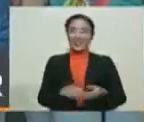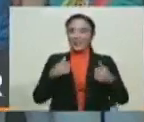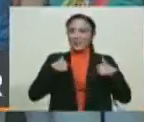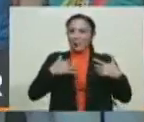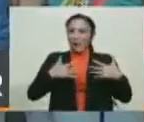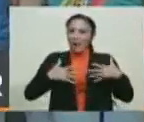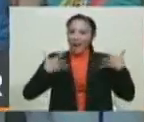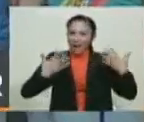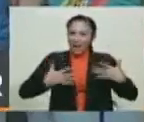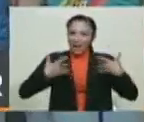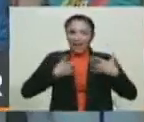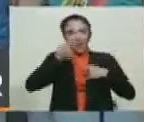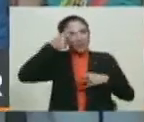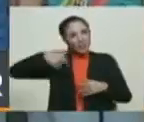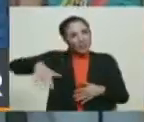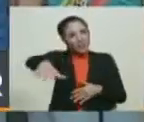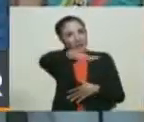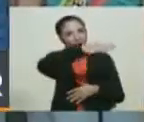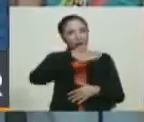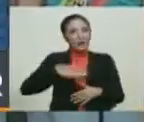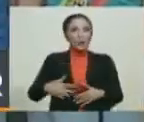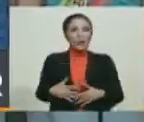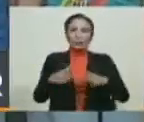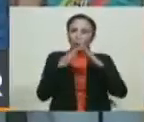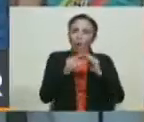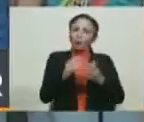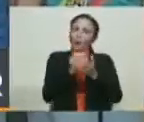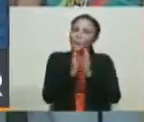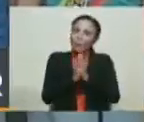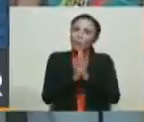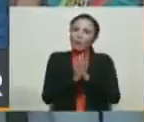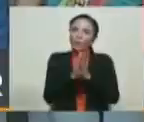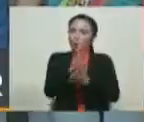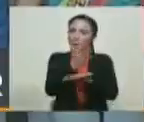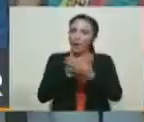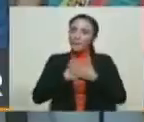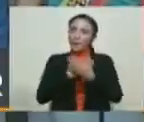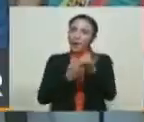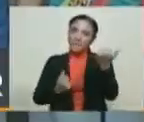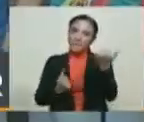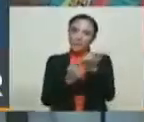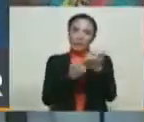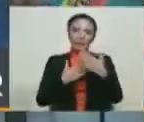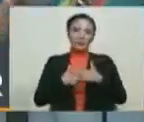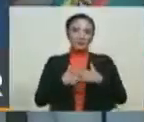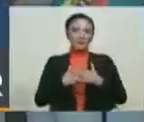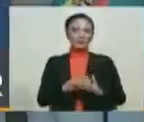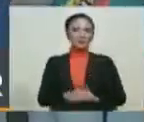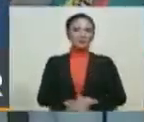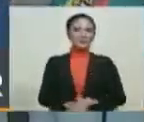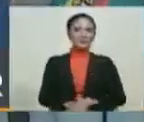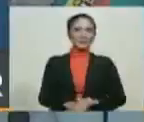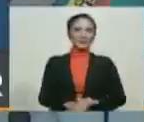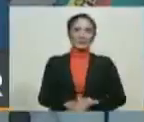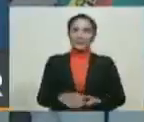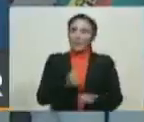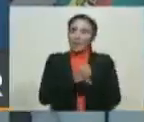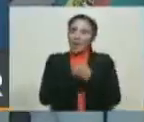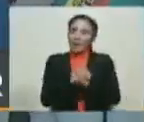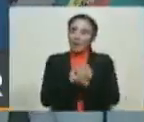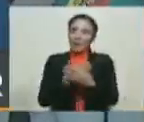desde el llano venezolano portuguesa que me des tu apoyo que me des tu amor